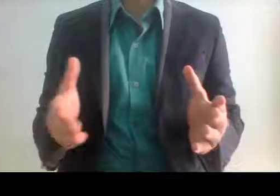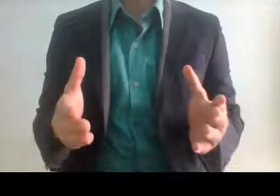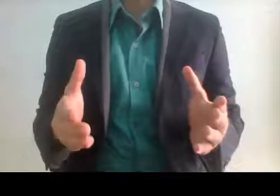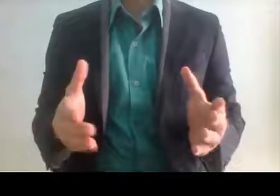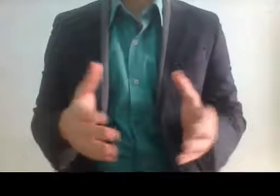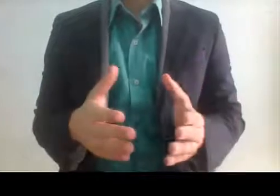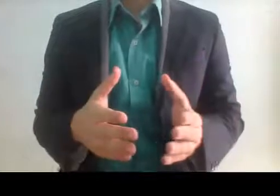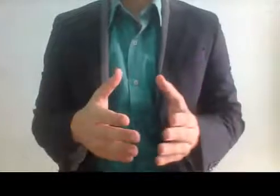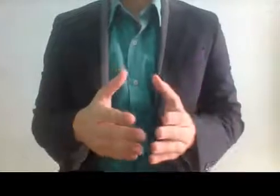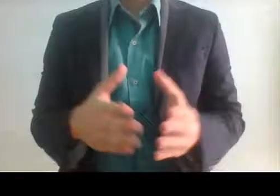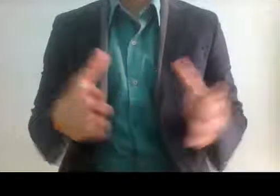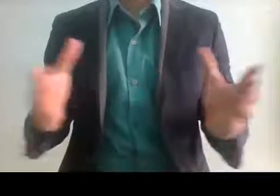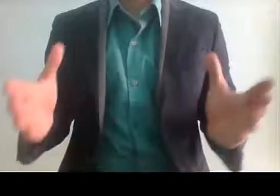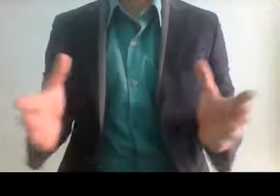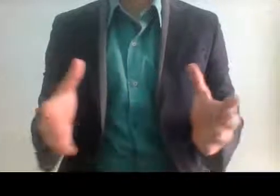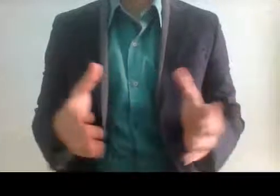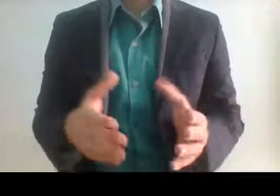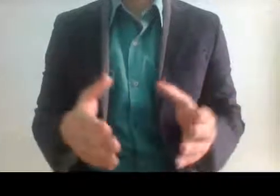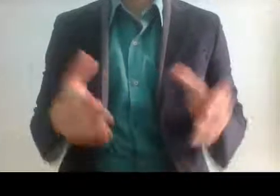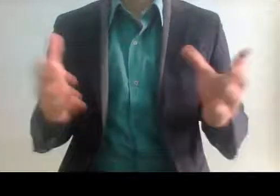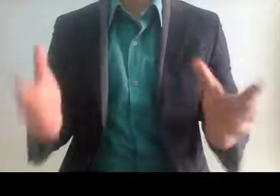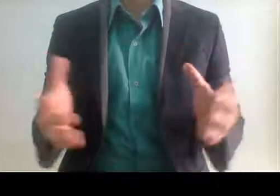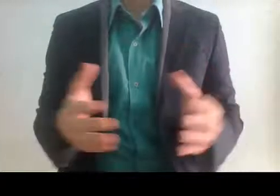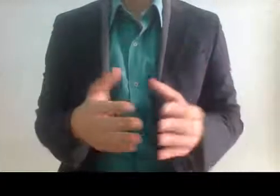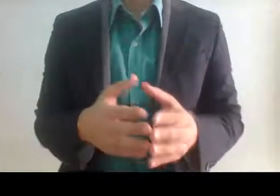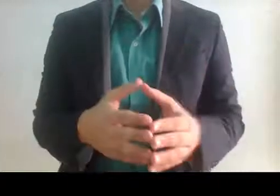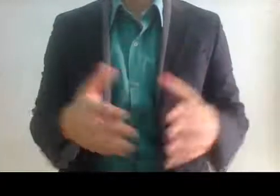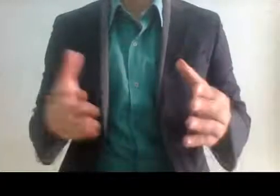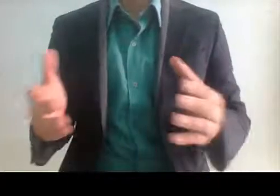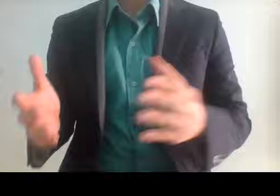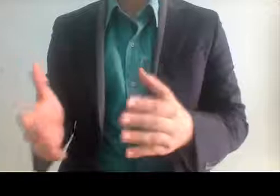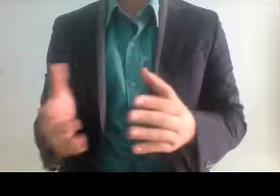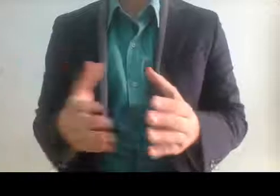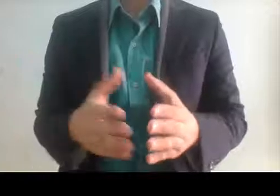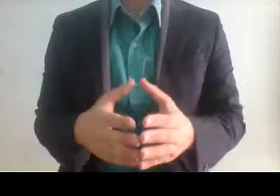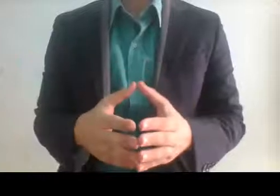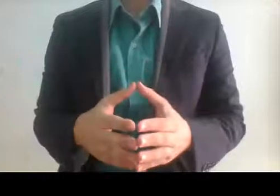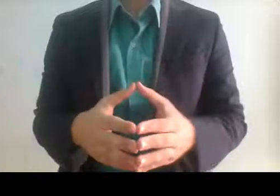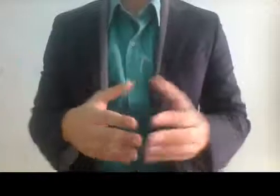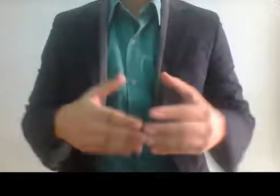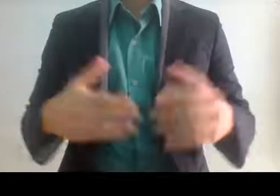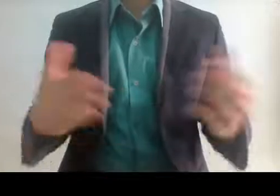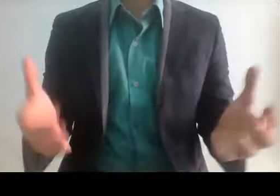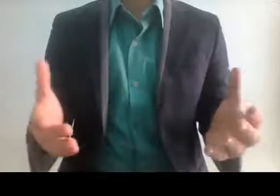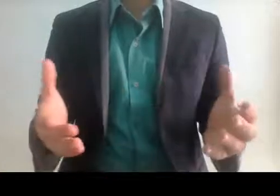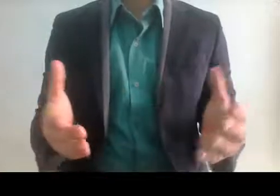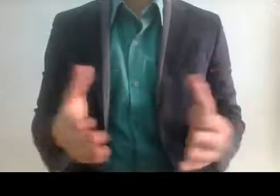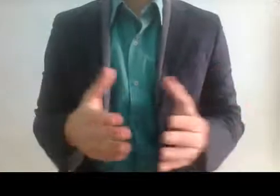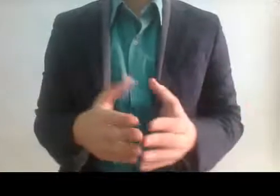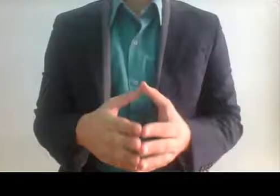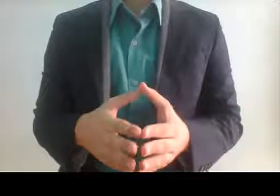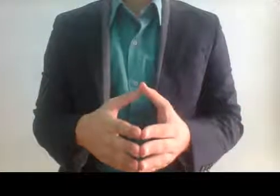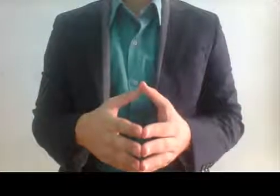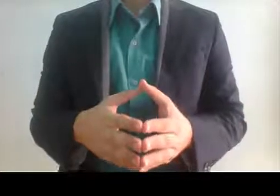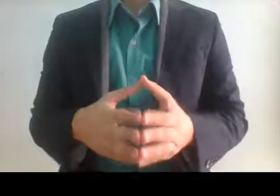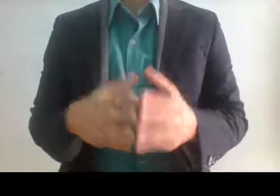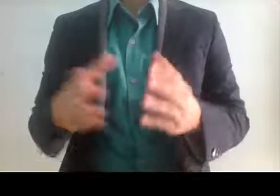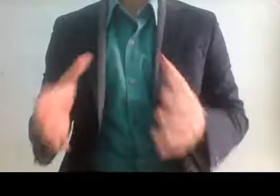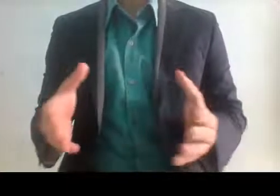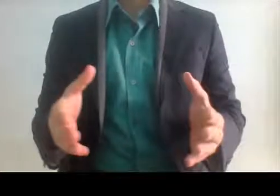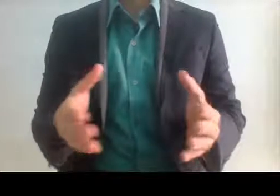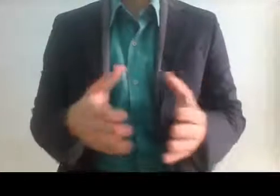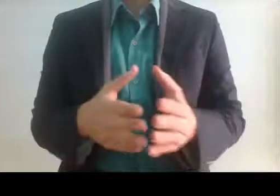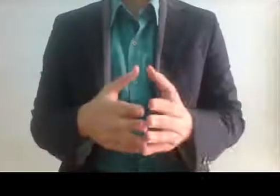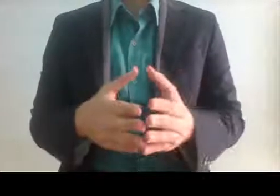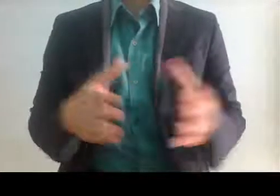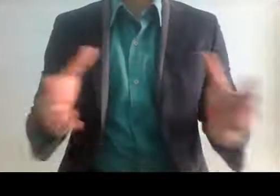percatarse de que la Guardia Nacional está cerca de ellos, pues prefieren dejar este tipo de sustancias porque al fin y al cabo terminaría, si los